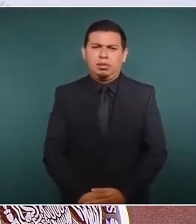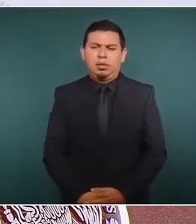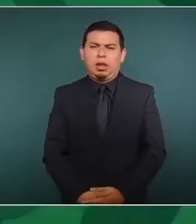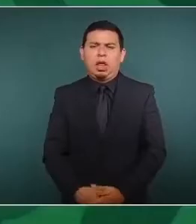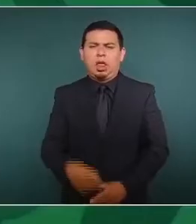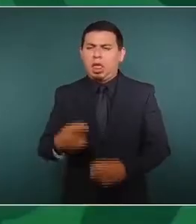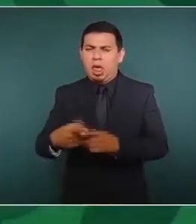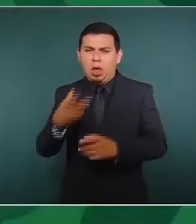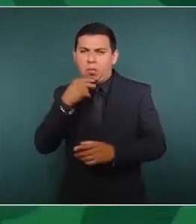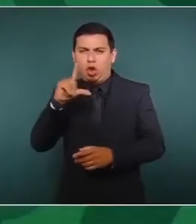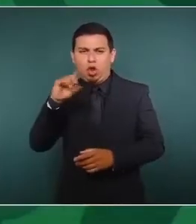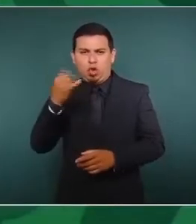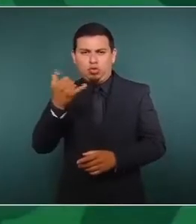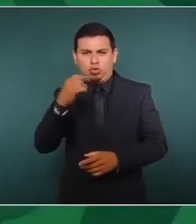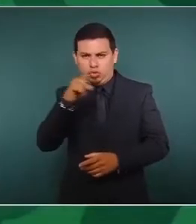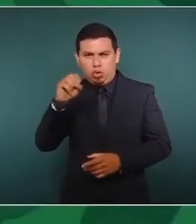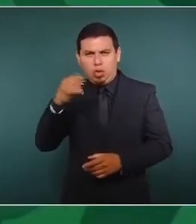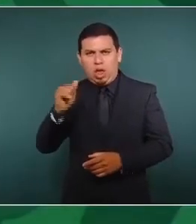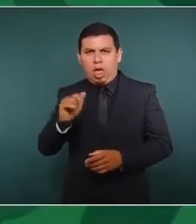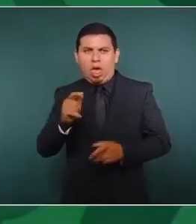manejo de